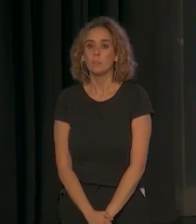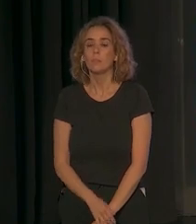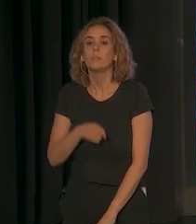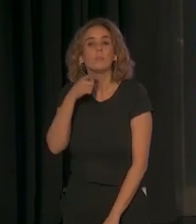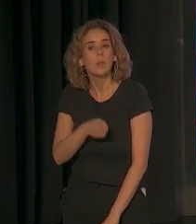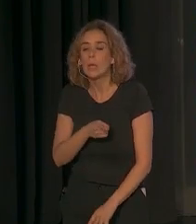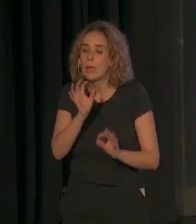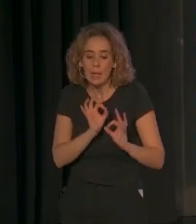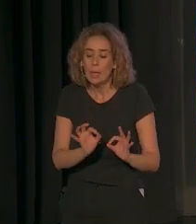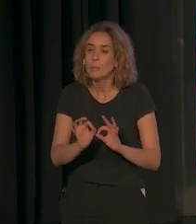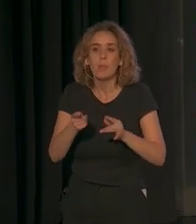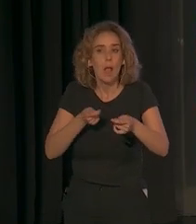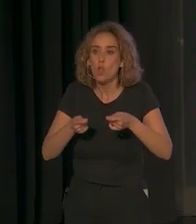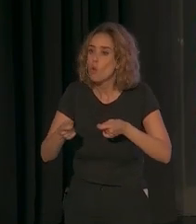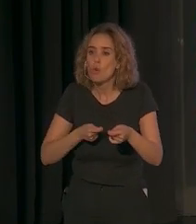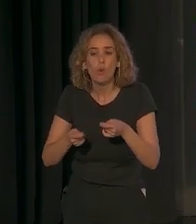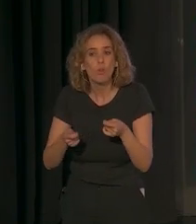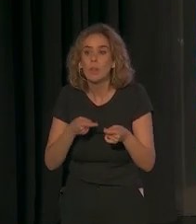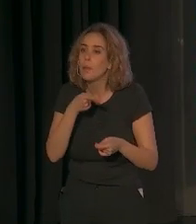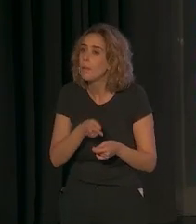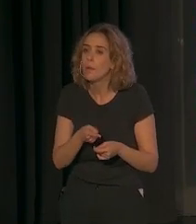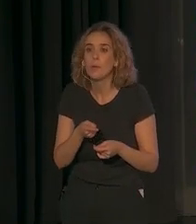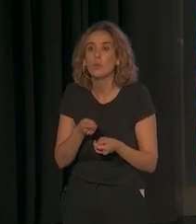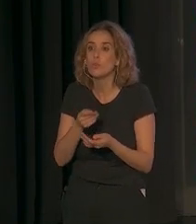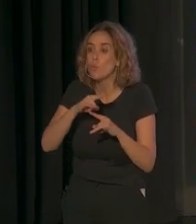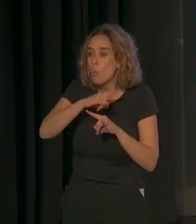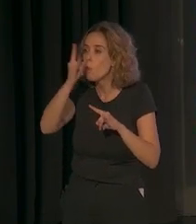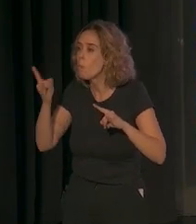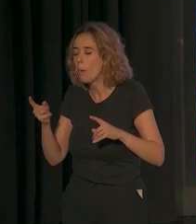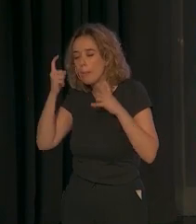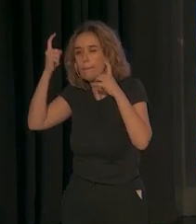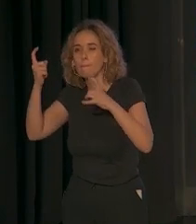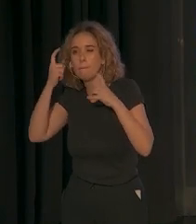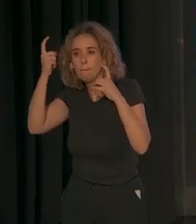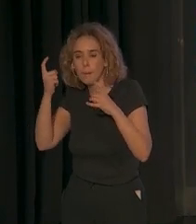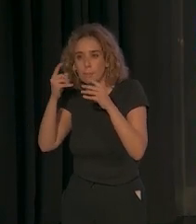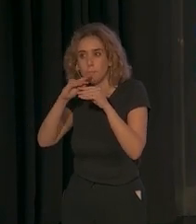que son especiales para los coordinadores, que son los que intentan tender esos puentes.